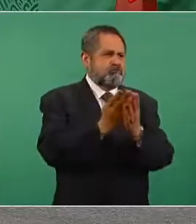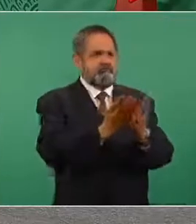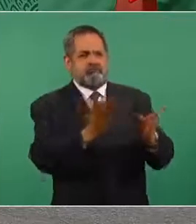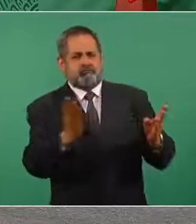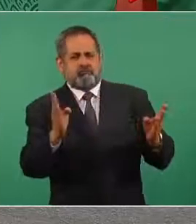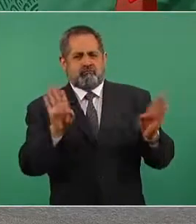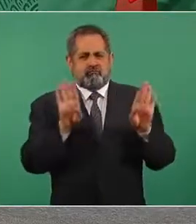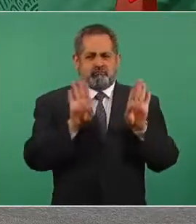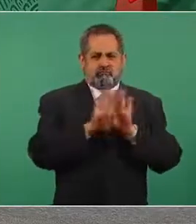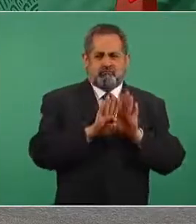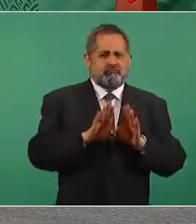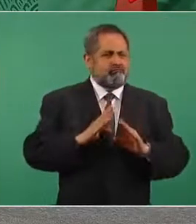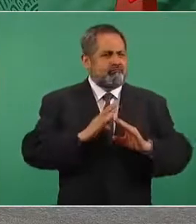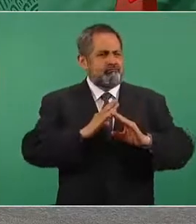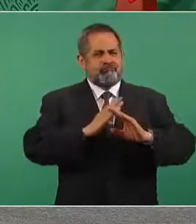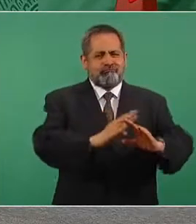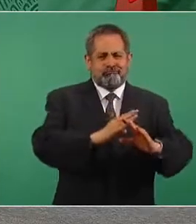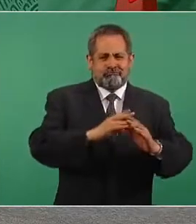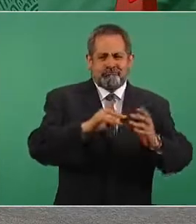fortalezas.